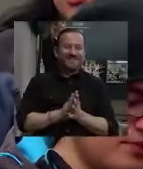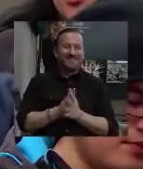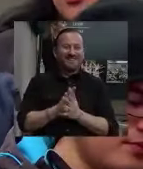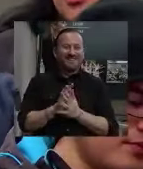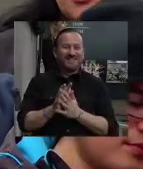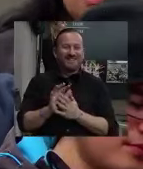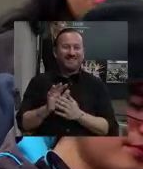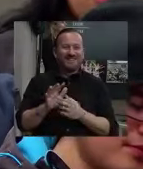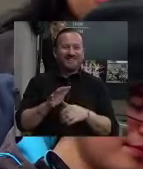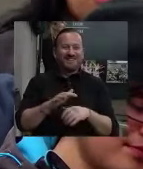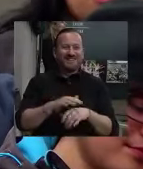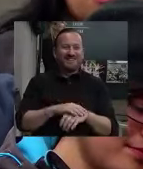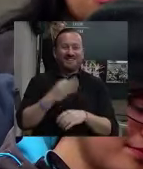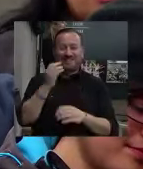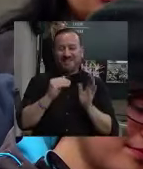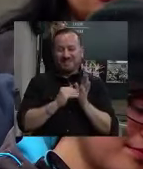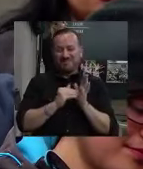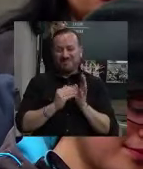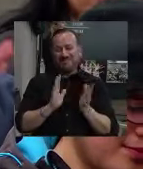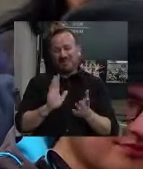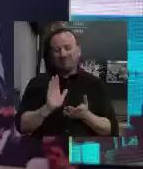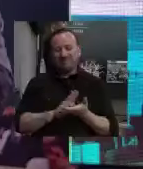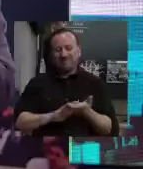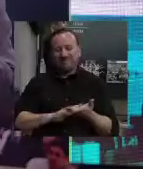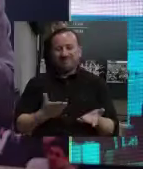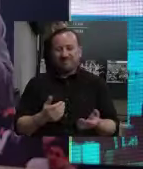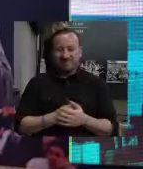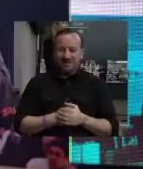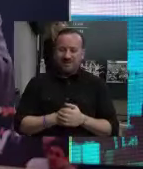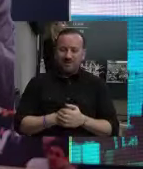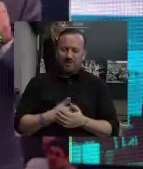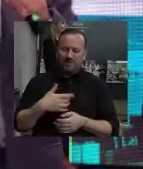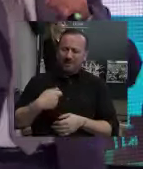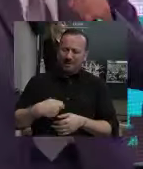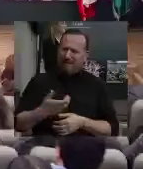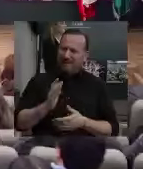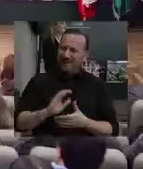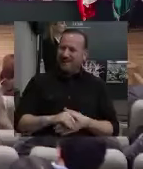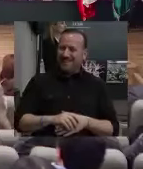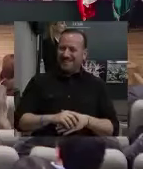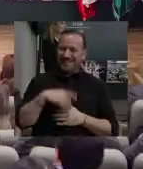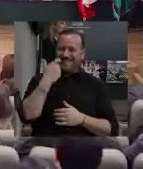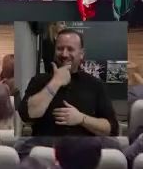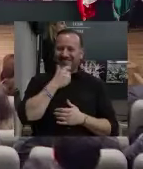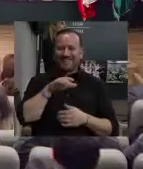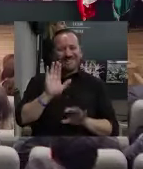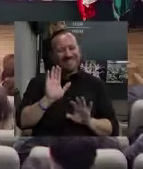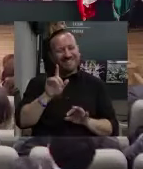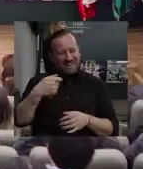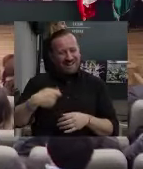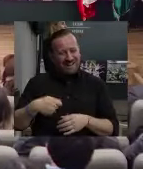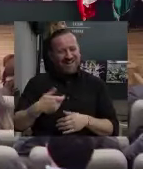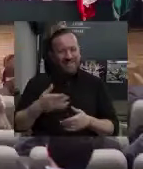15000 pes 30 3000 pesos está más caro que un taxi Bueno entonces 30,000